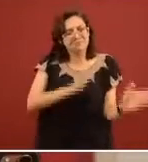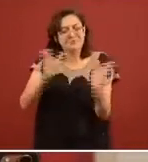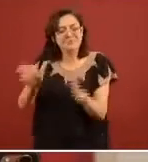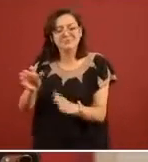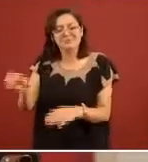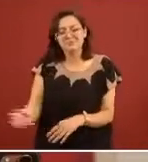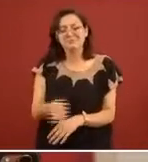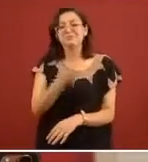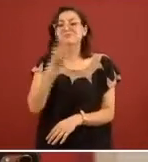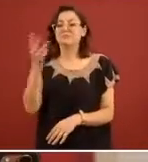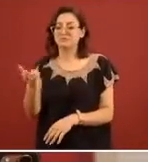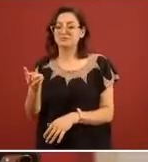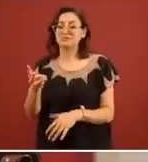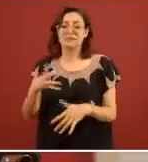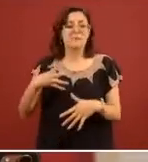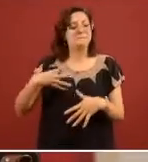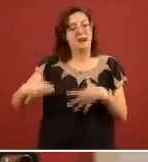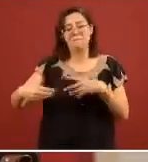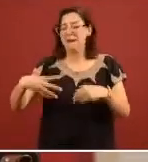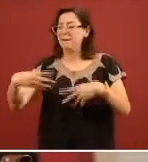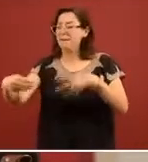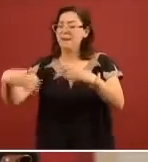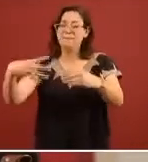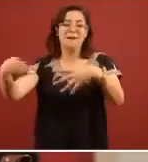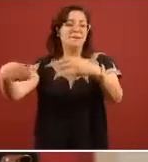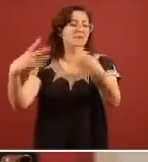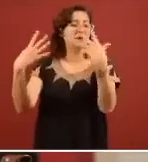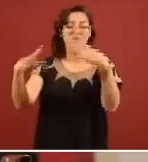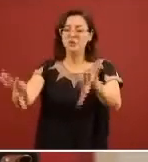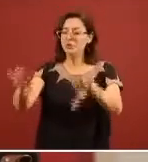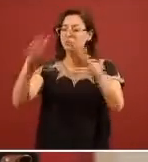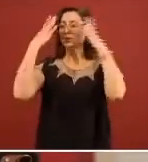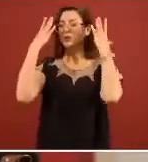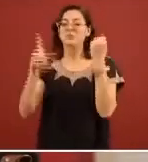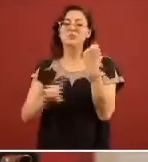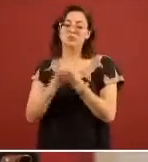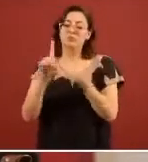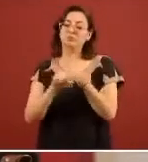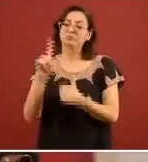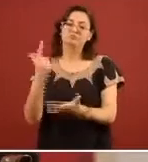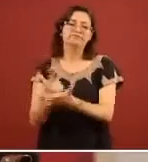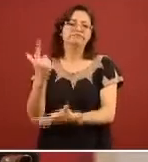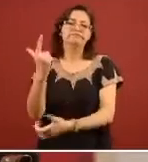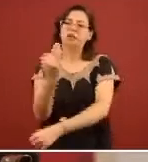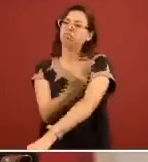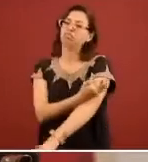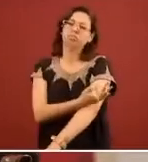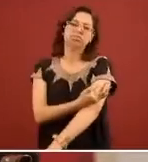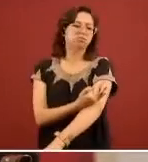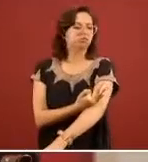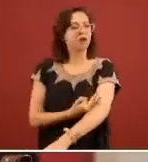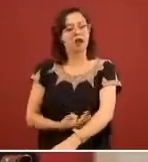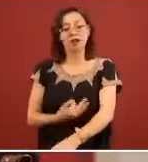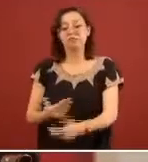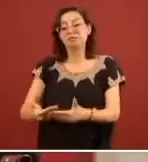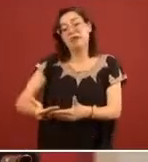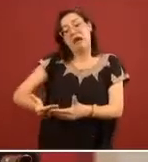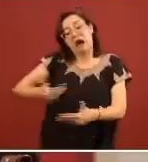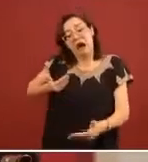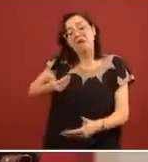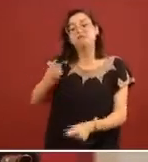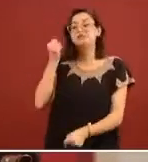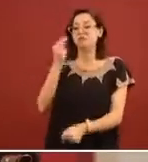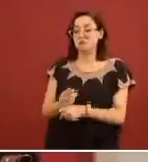3, vamos a tener una progresión muy acelerada de este problema y ya va a ser irreversible. Lo que hagamos